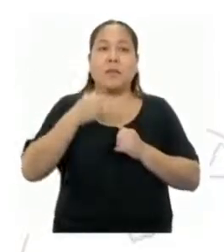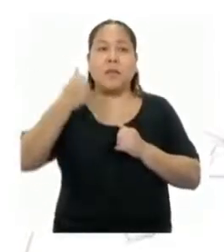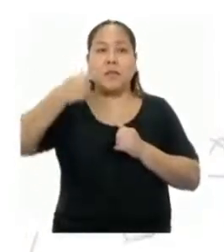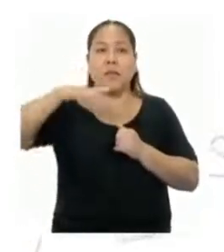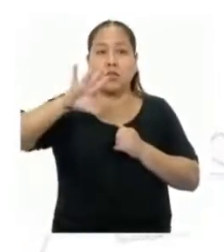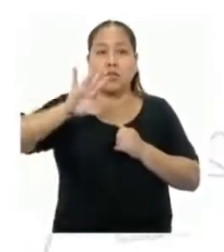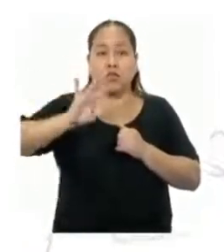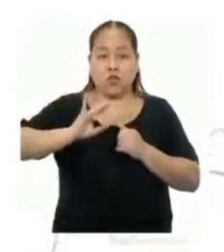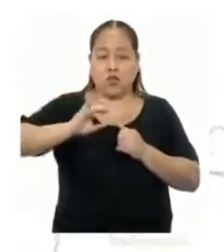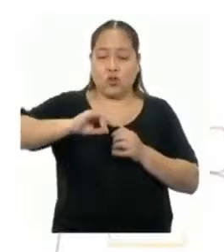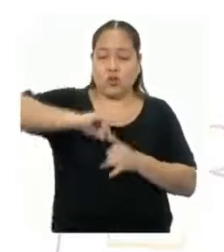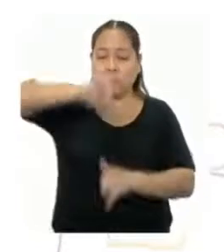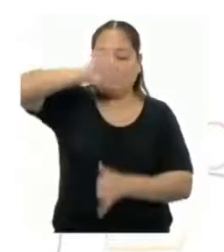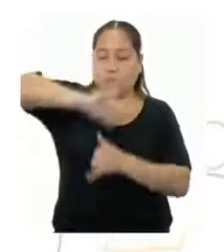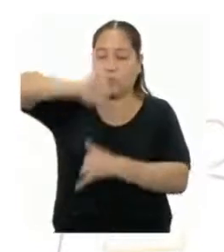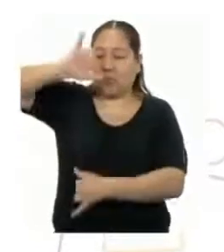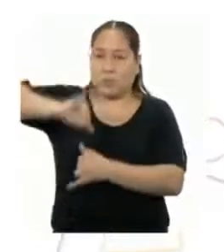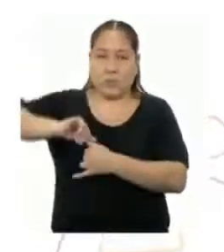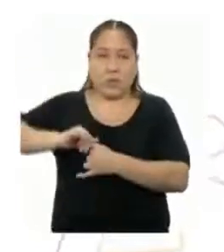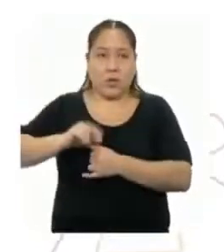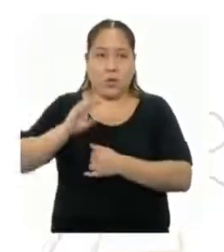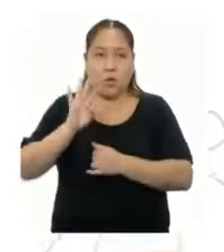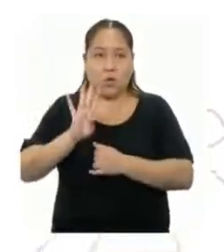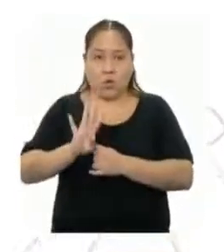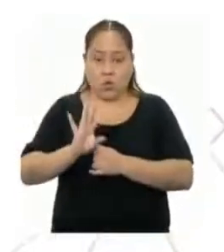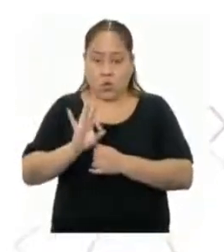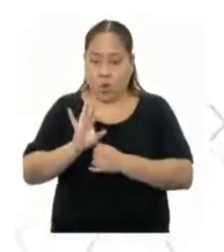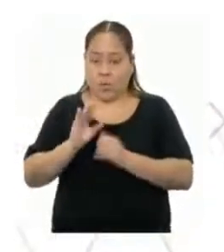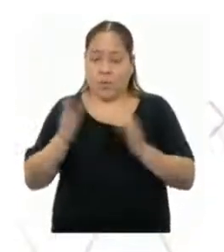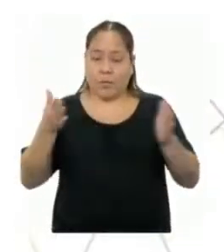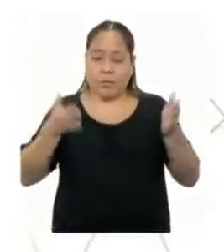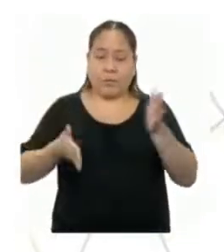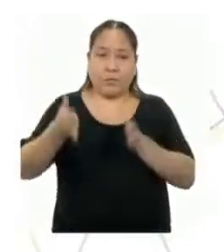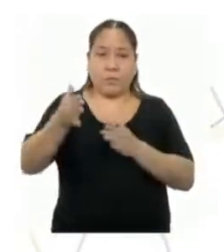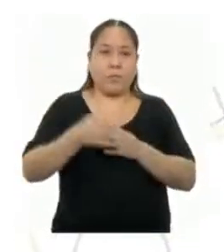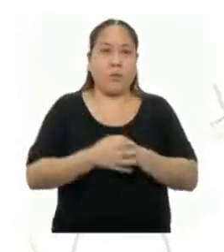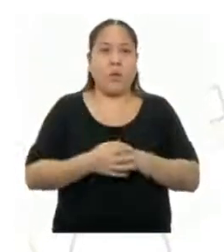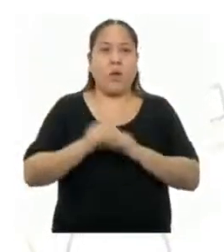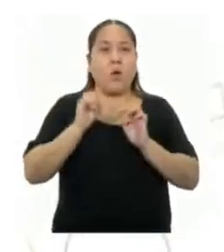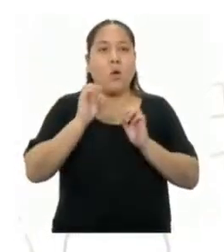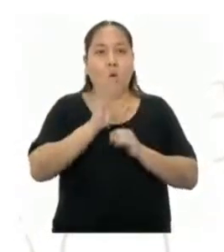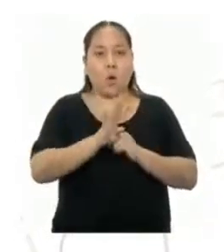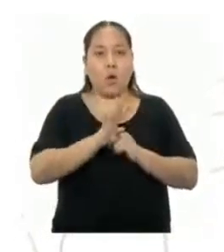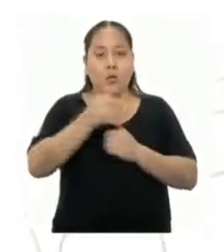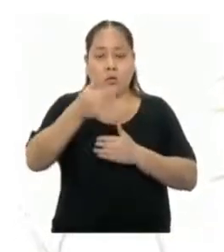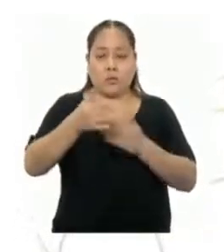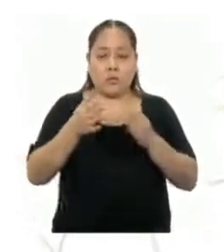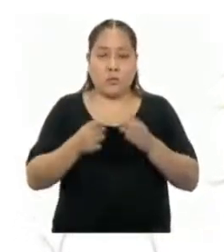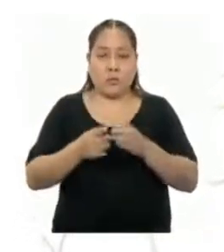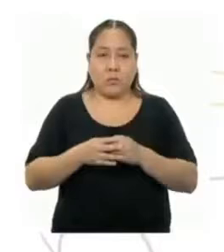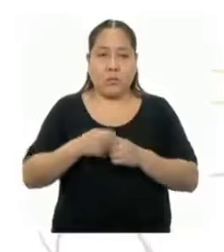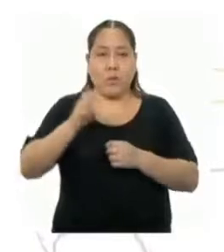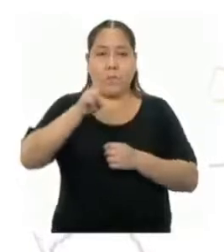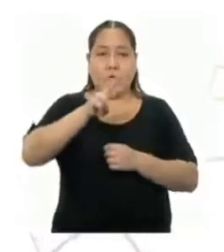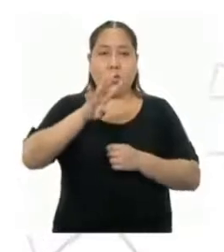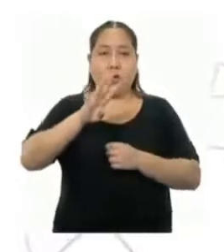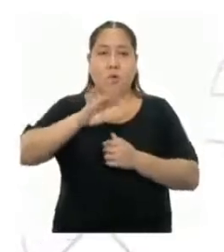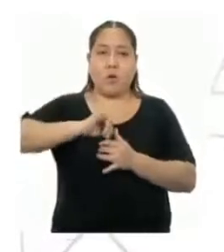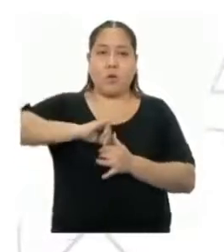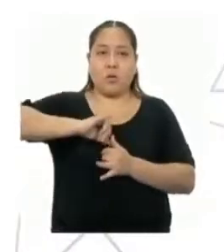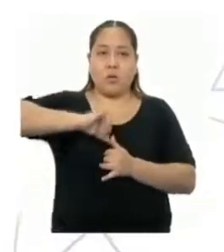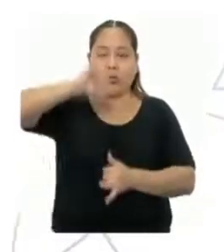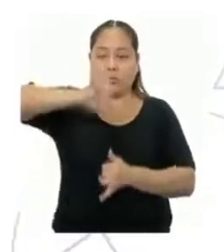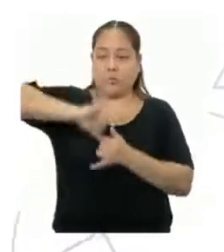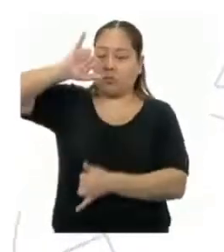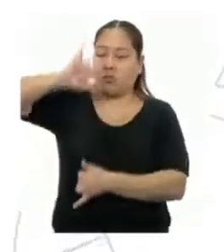18 aristas básicas y 9 laterales. Y para construir 4 prismas triangulares voy a necesitar 24 aristas